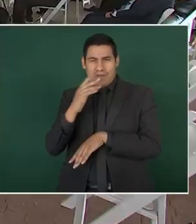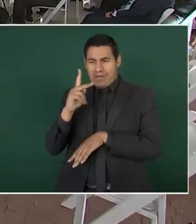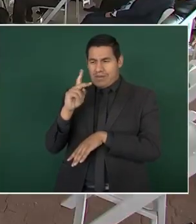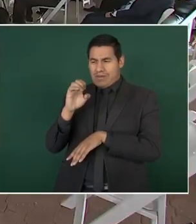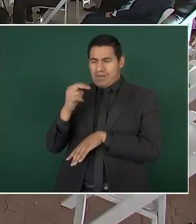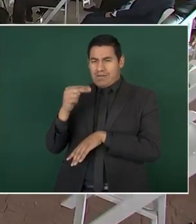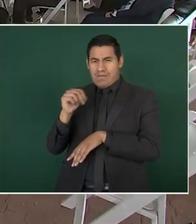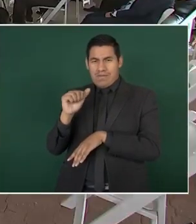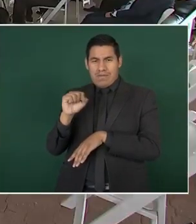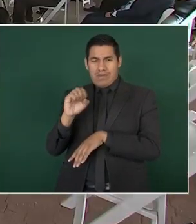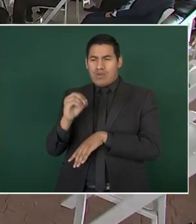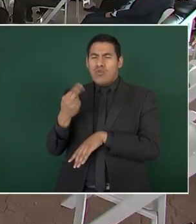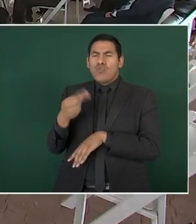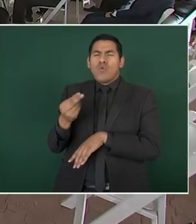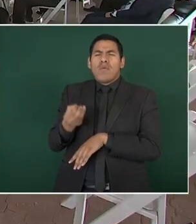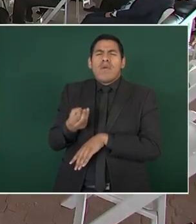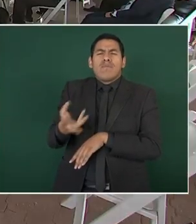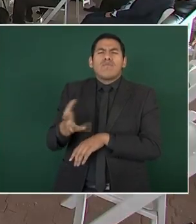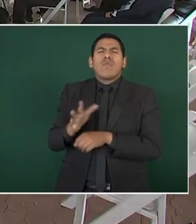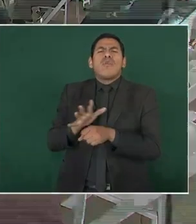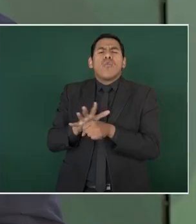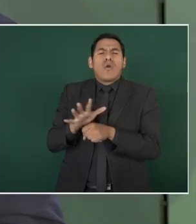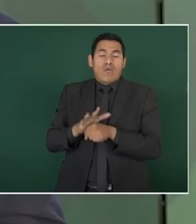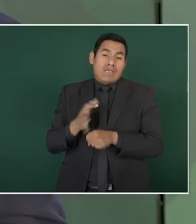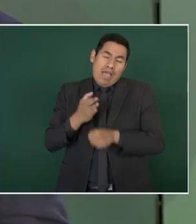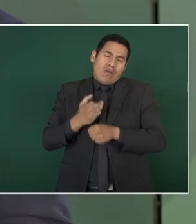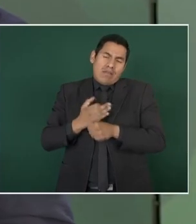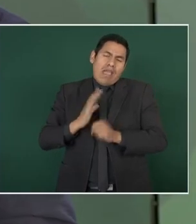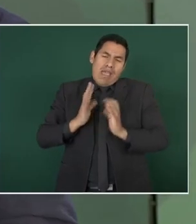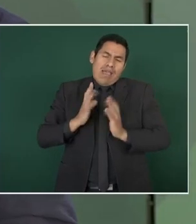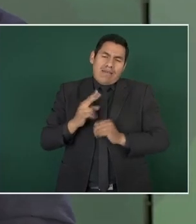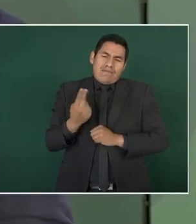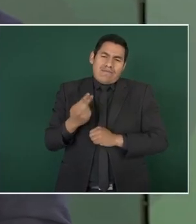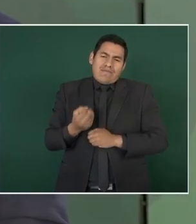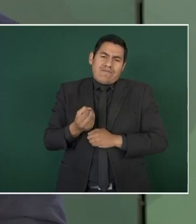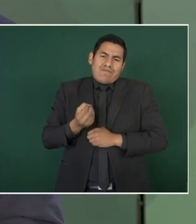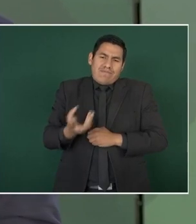a llamar? ¿Cómo se llama ya